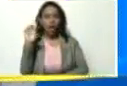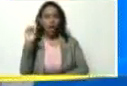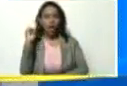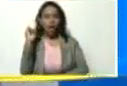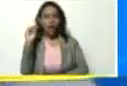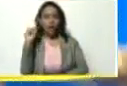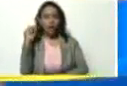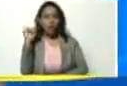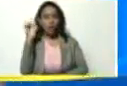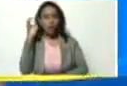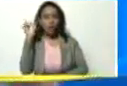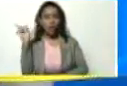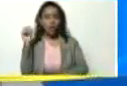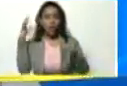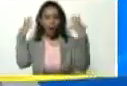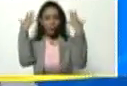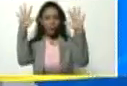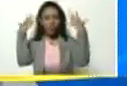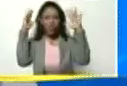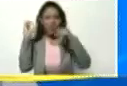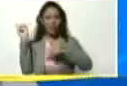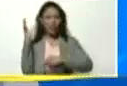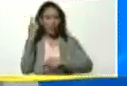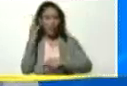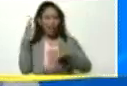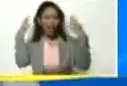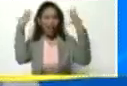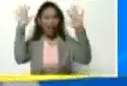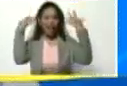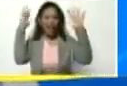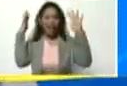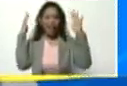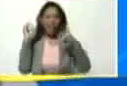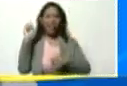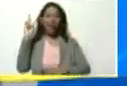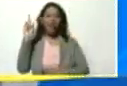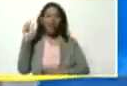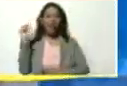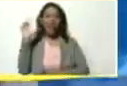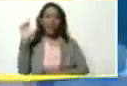Ramos Medrano. Vamos a darle un aplauso a esta muchacha de los Valles del Tuy,